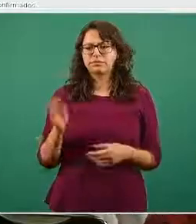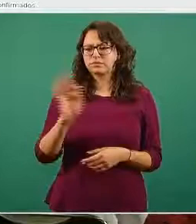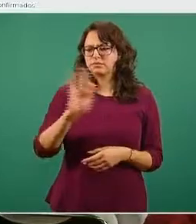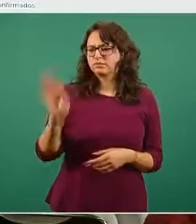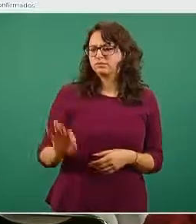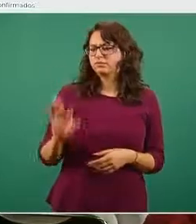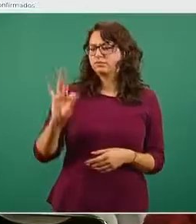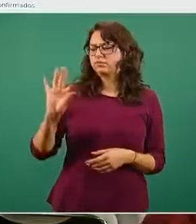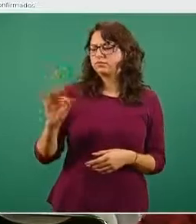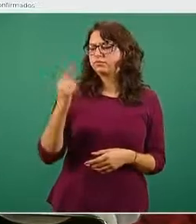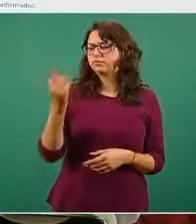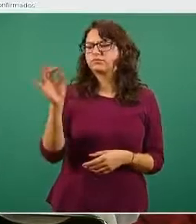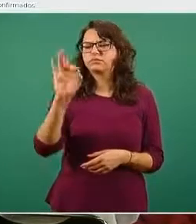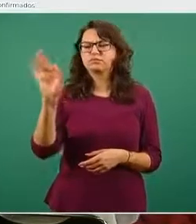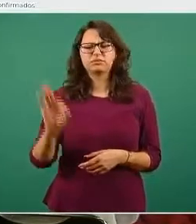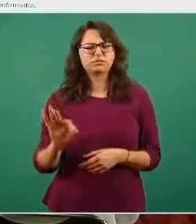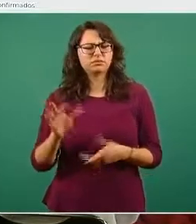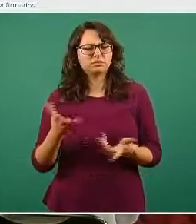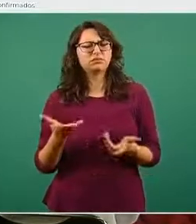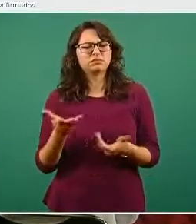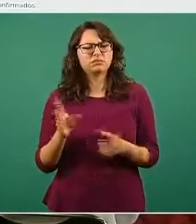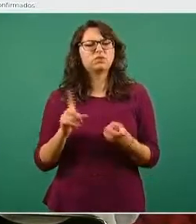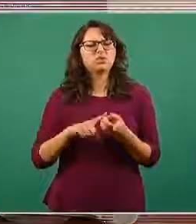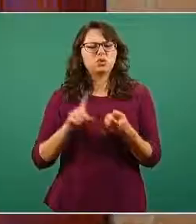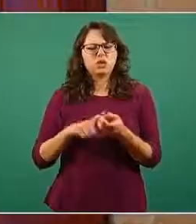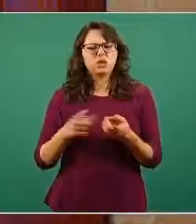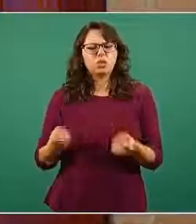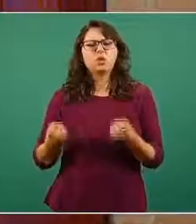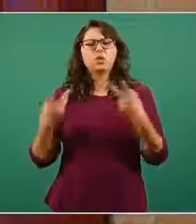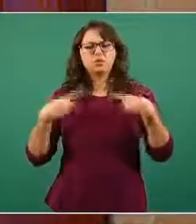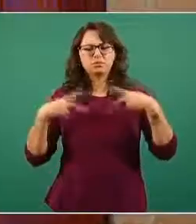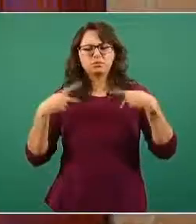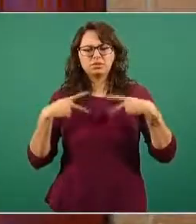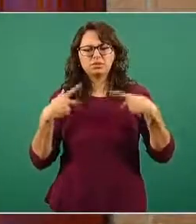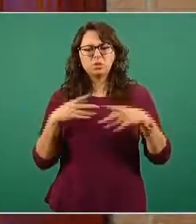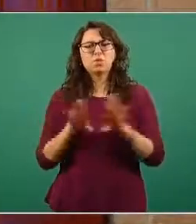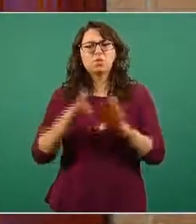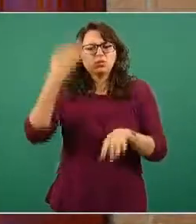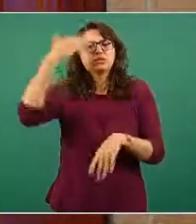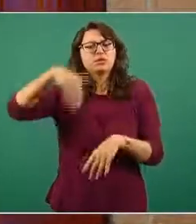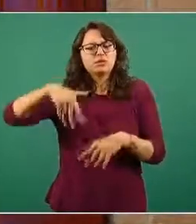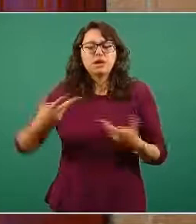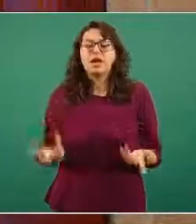cuando tenemos el conocimiento de cuántas personas de los